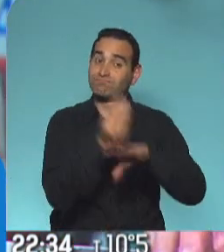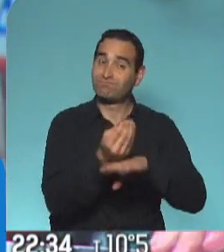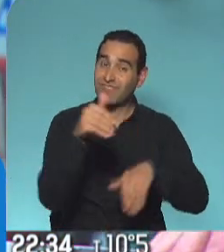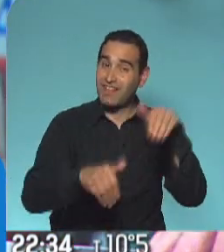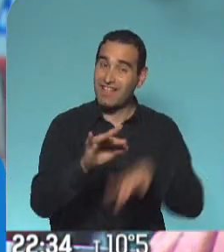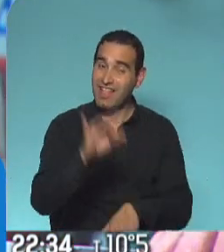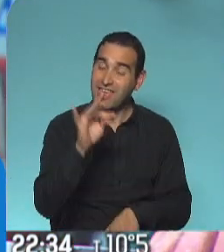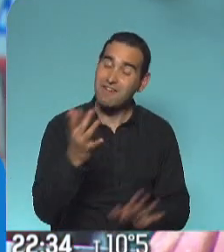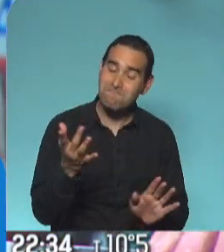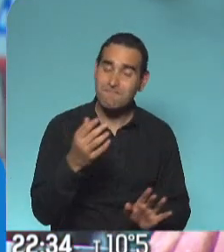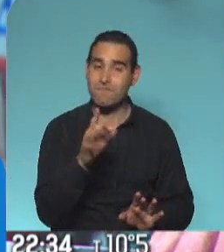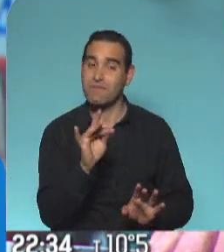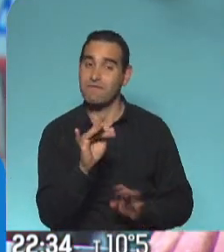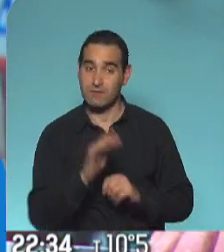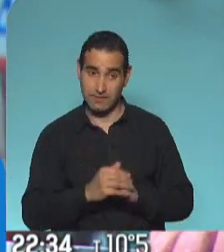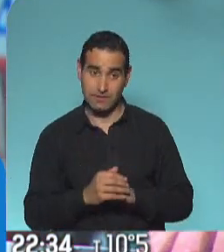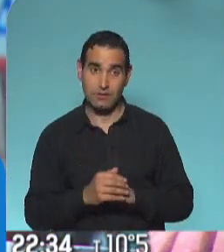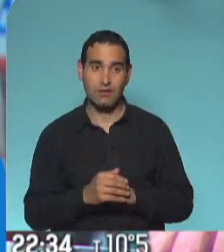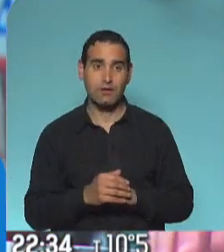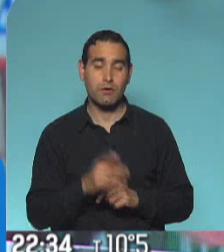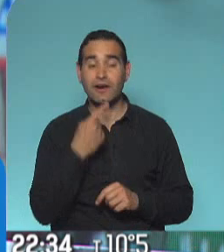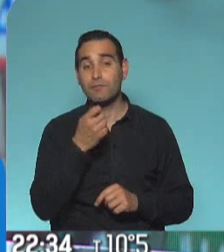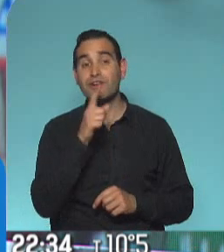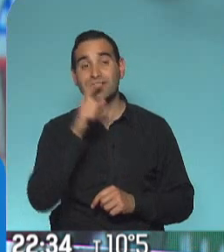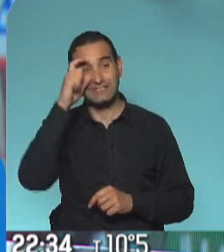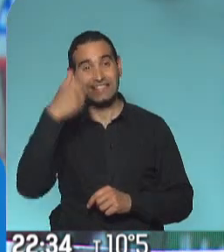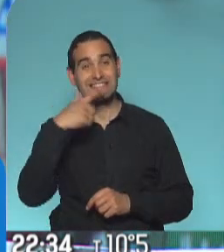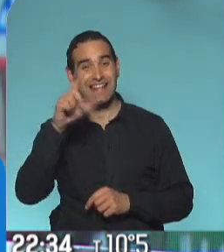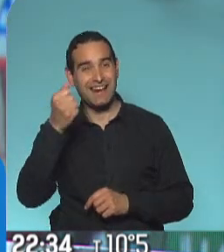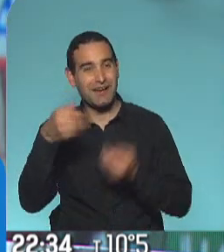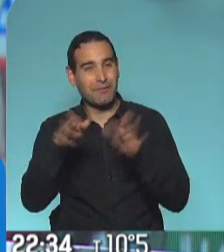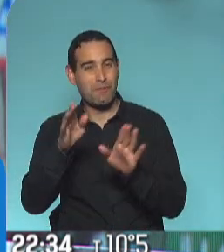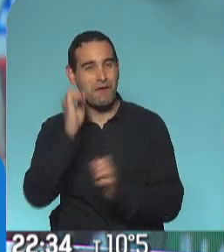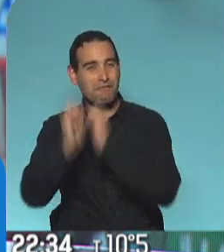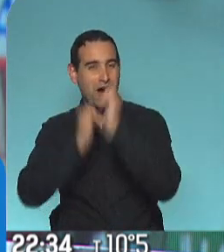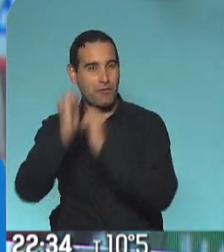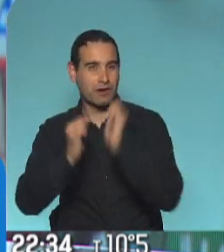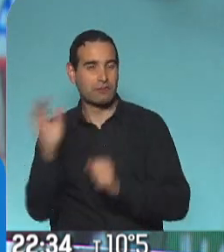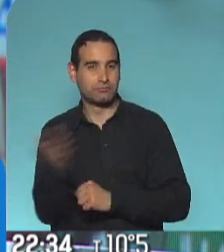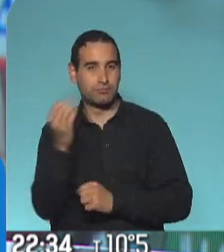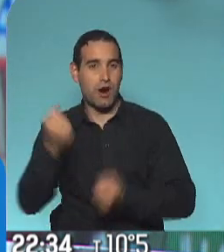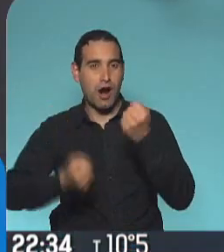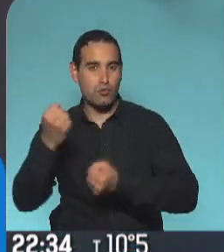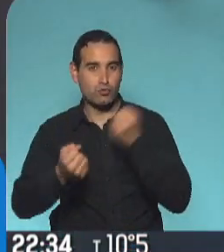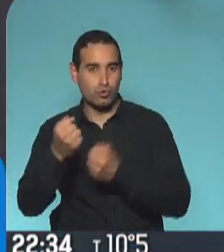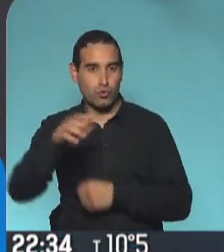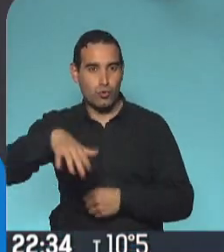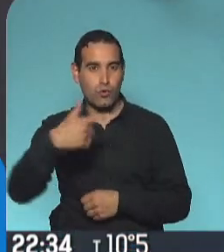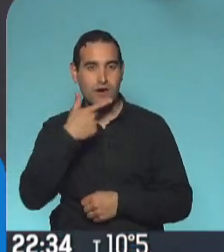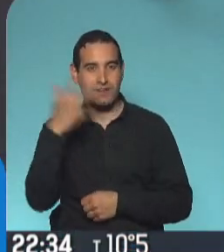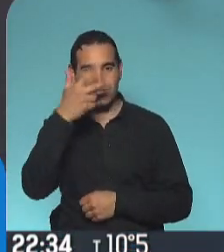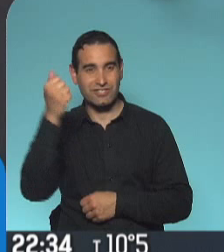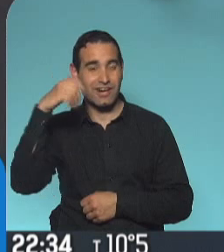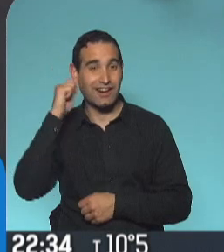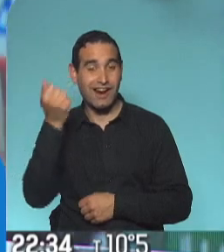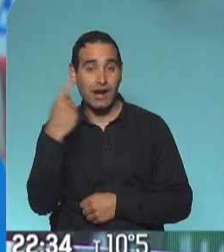Entonces, obviamente, por ejemplo, Tesla, que ha abierto una fábrica fantástica para producción de vehículos eléctricos en Shanghai, bueno,